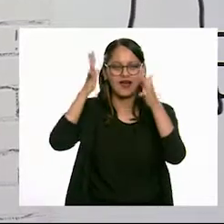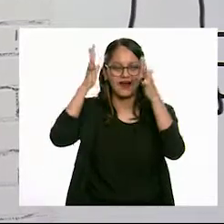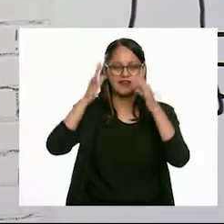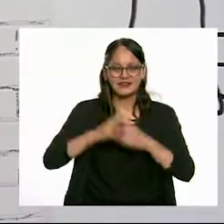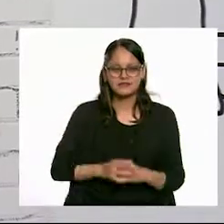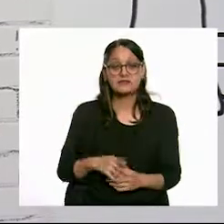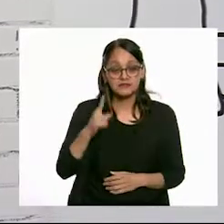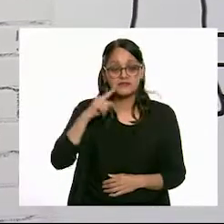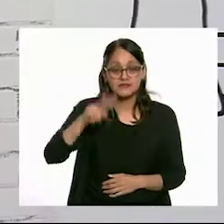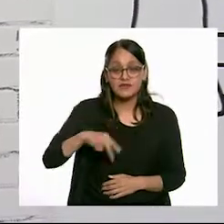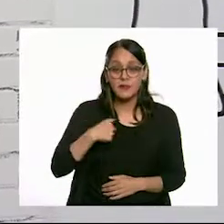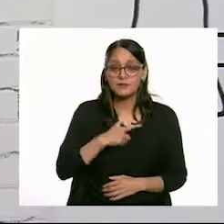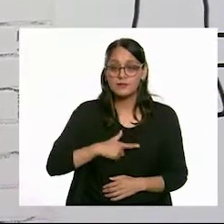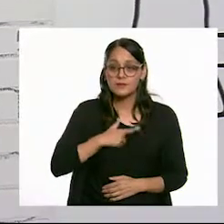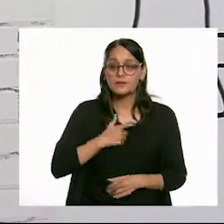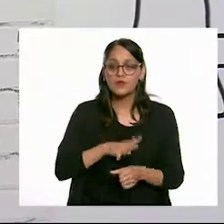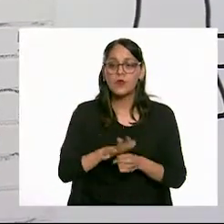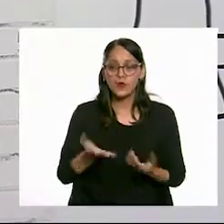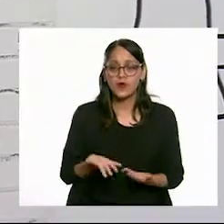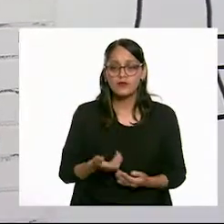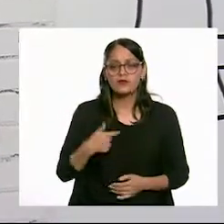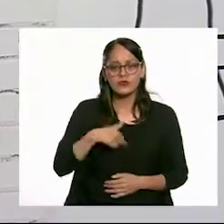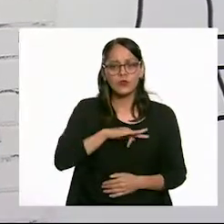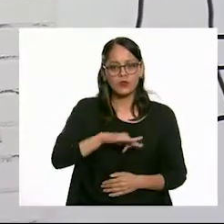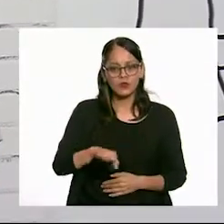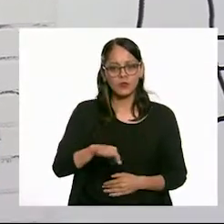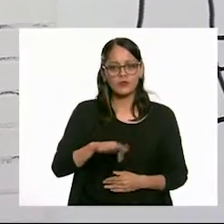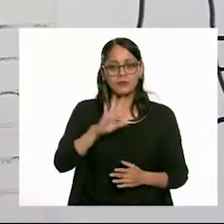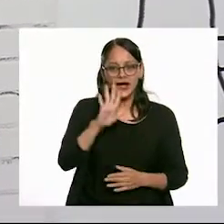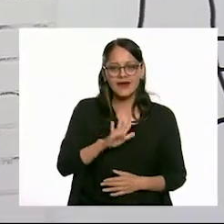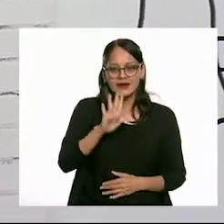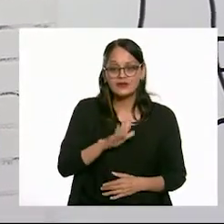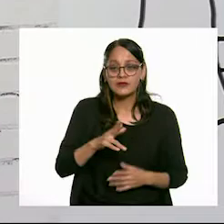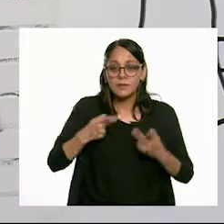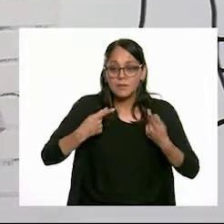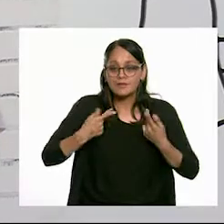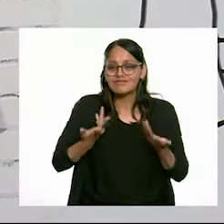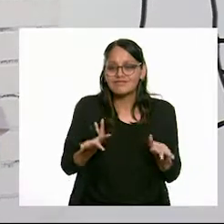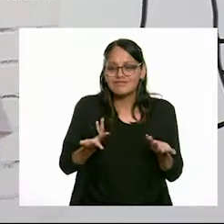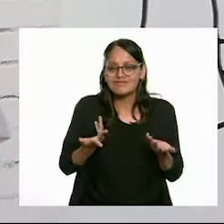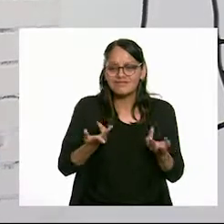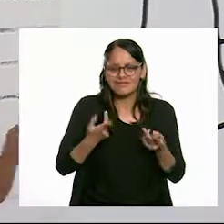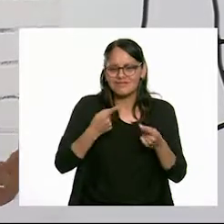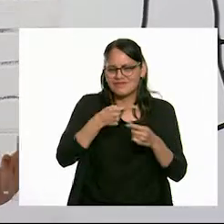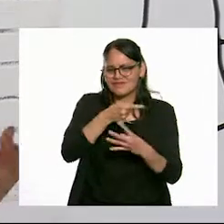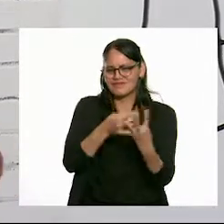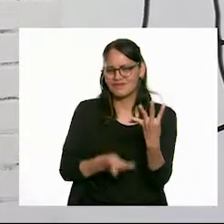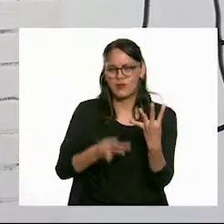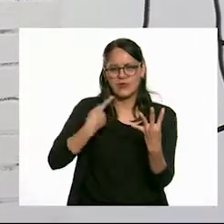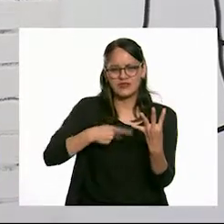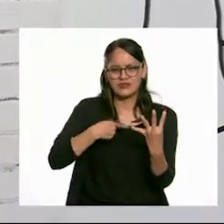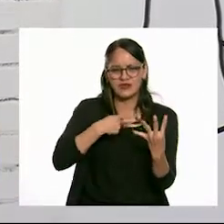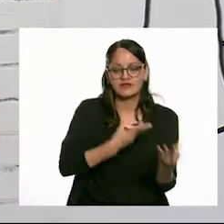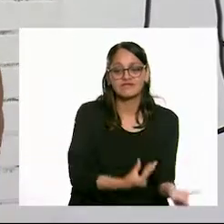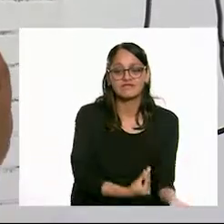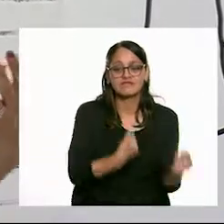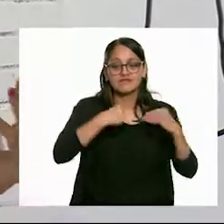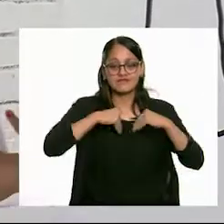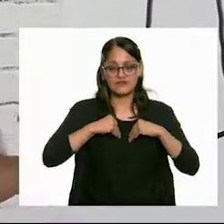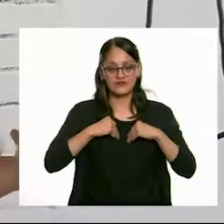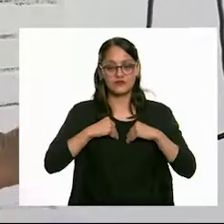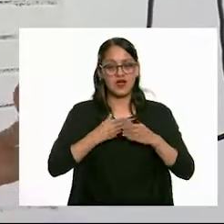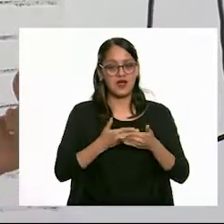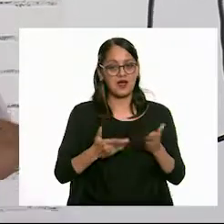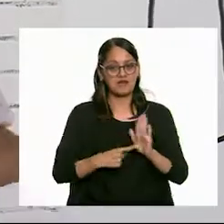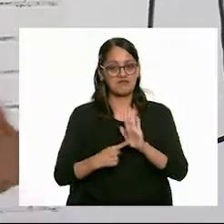ópera es la posibilidad de transformarme en tantos personajes, ¿no? Todo lo que